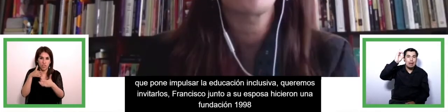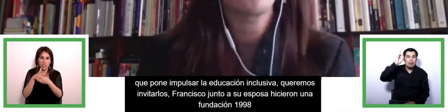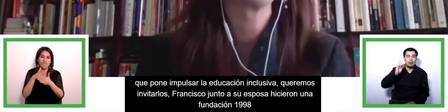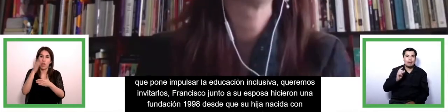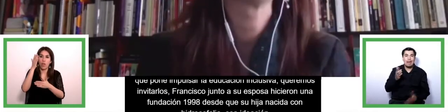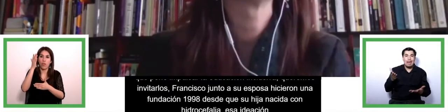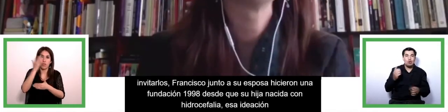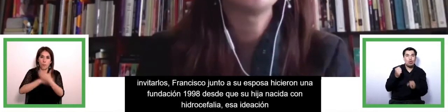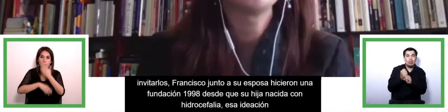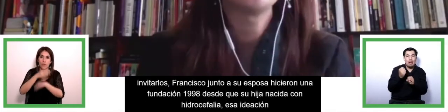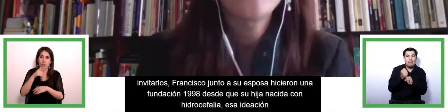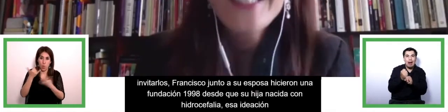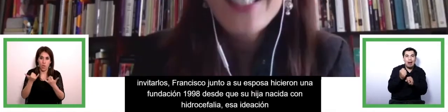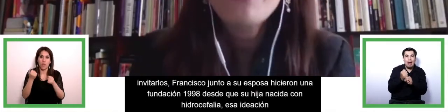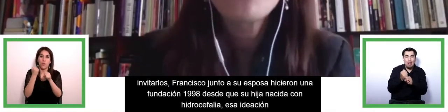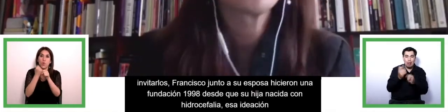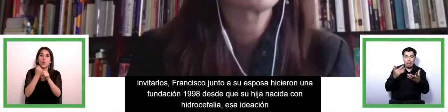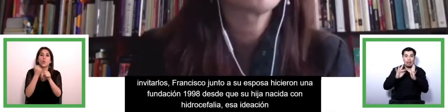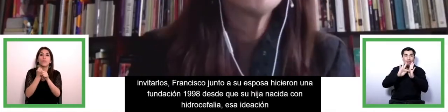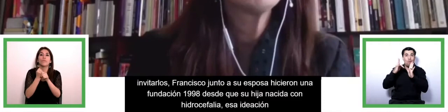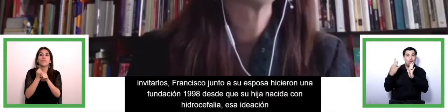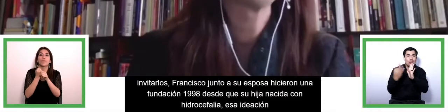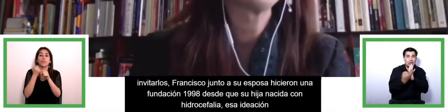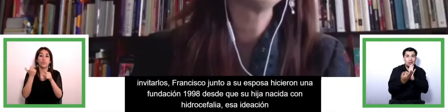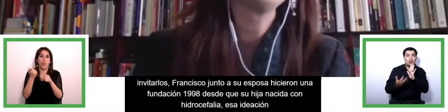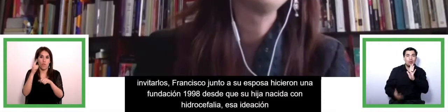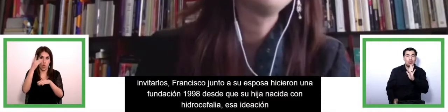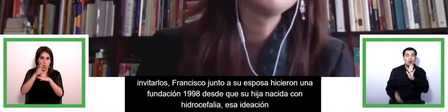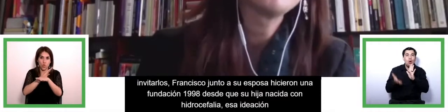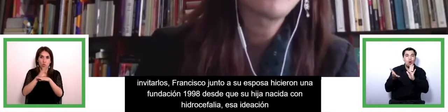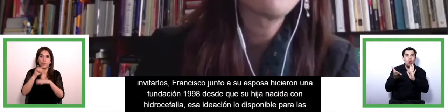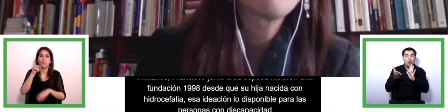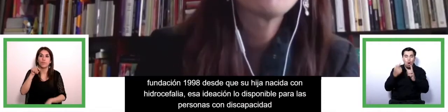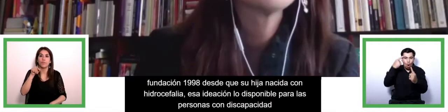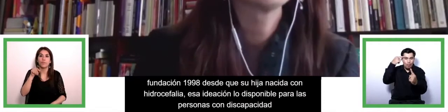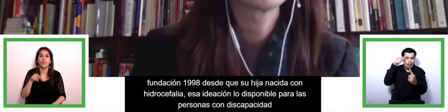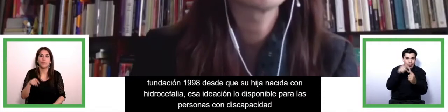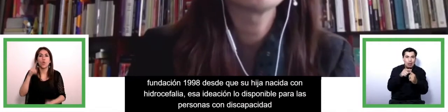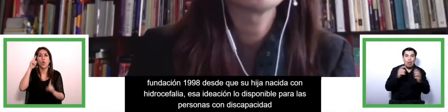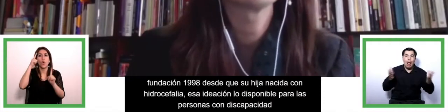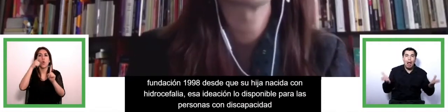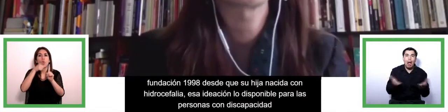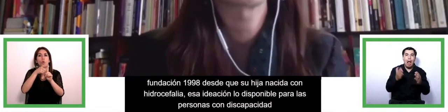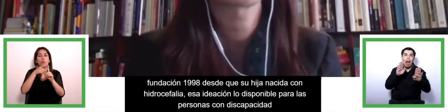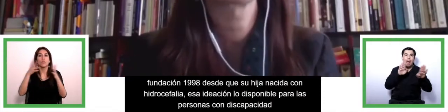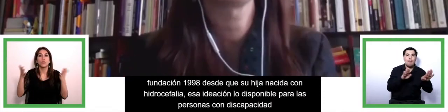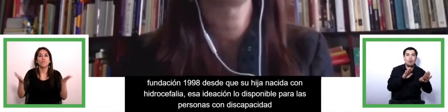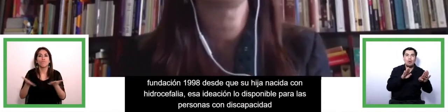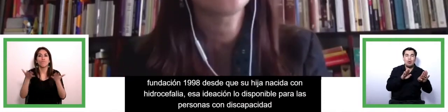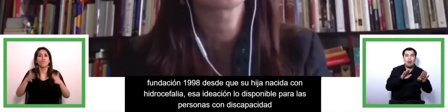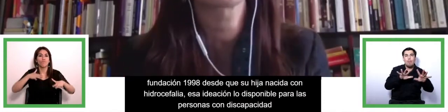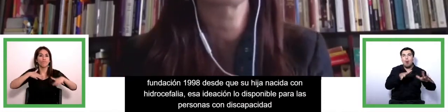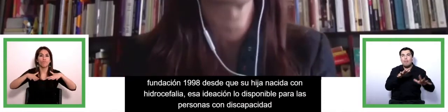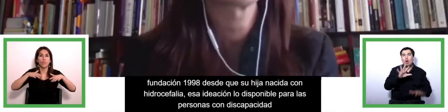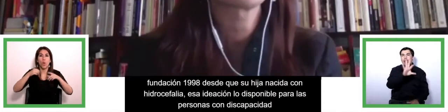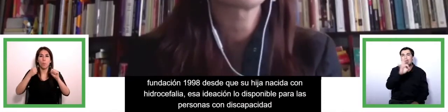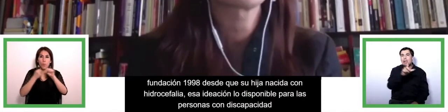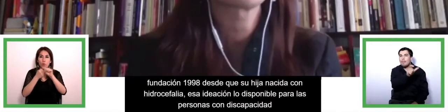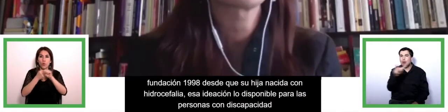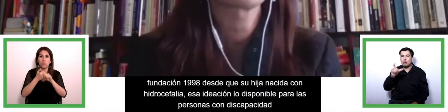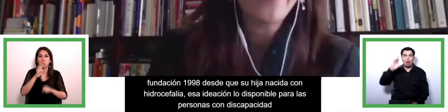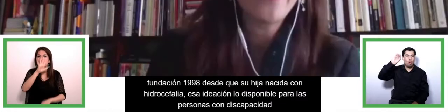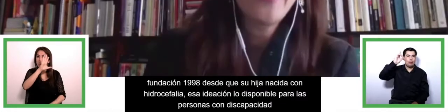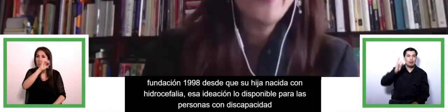han trabajado desde esta fundación con el objetivo de brindar apoyo y atención a casi 500 personas con